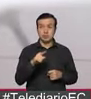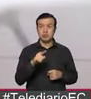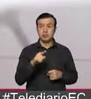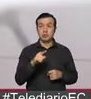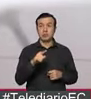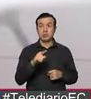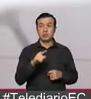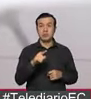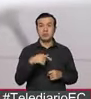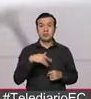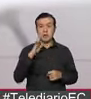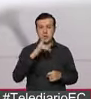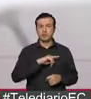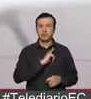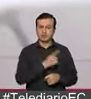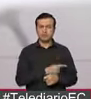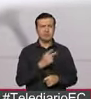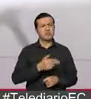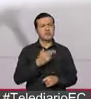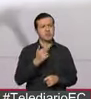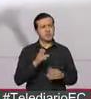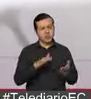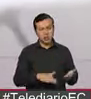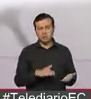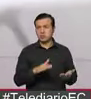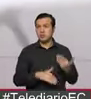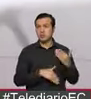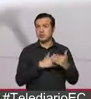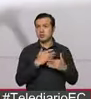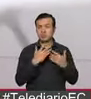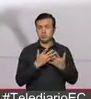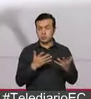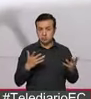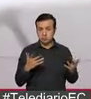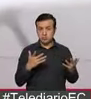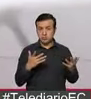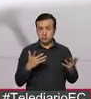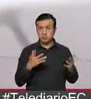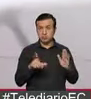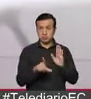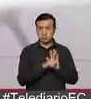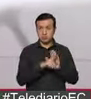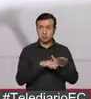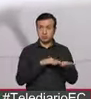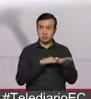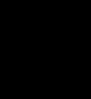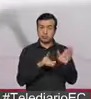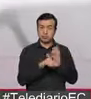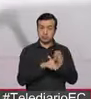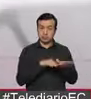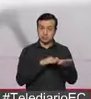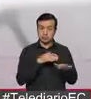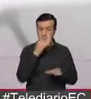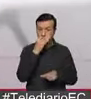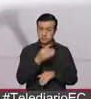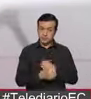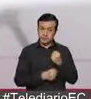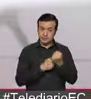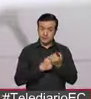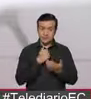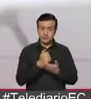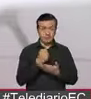de mayor fuerza pero luego si no tenemos un marco jurídico que respalde y que realmente